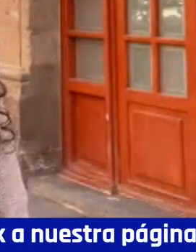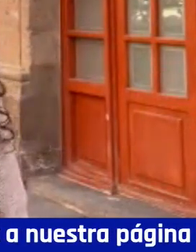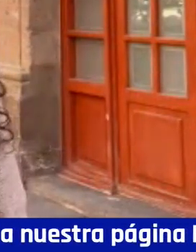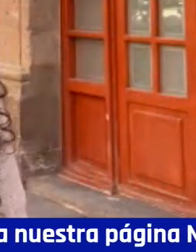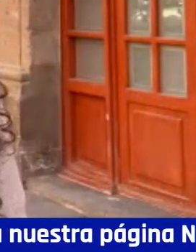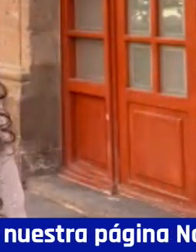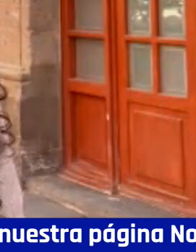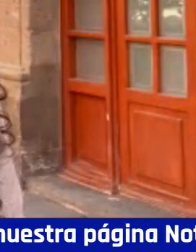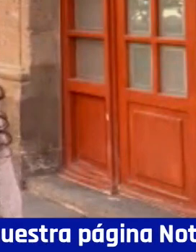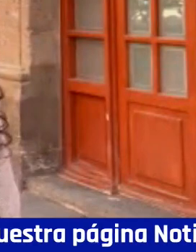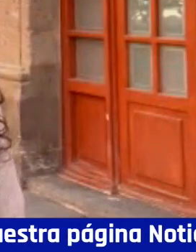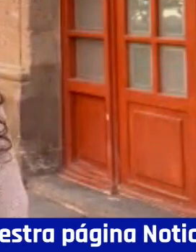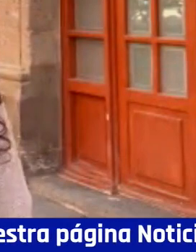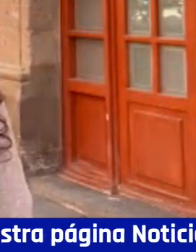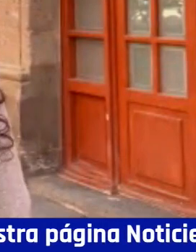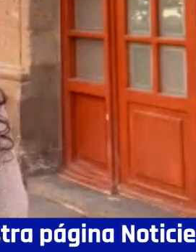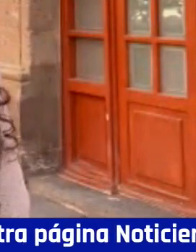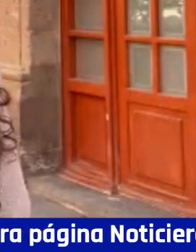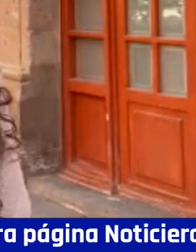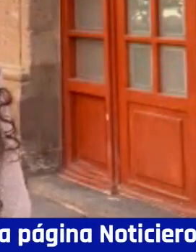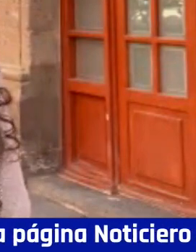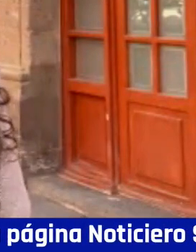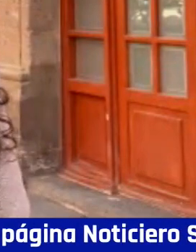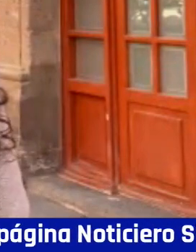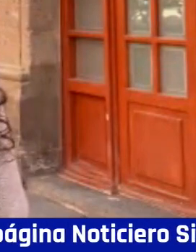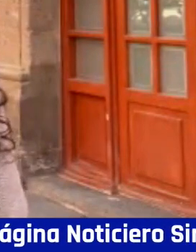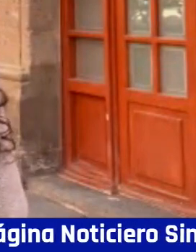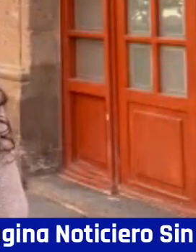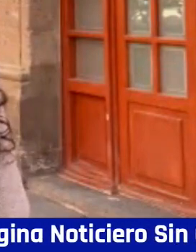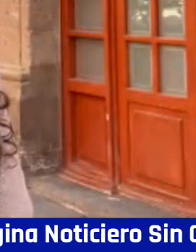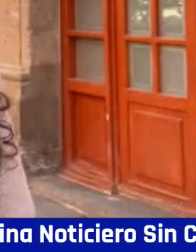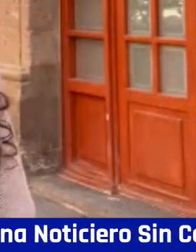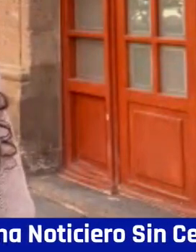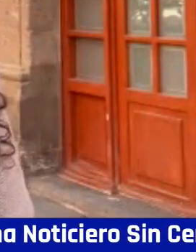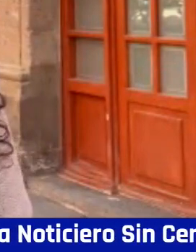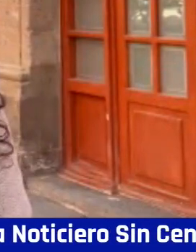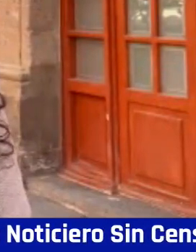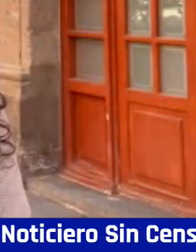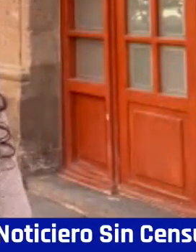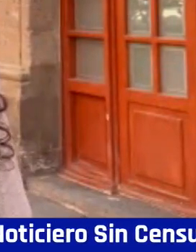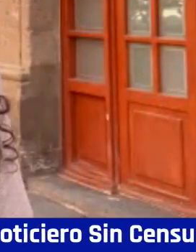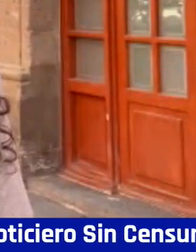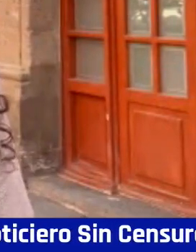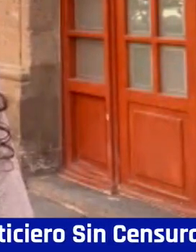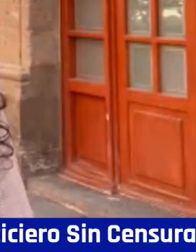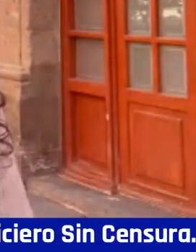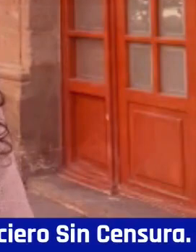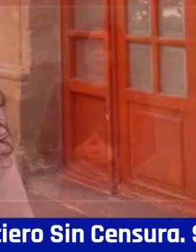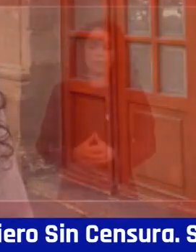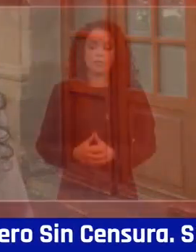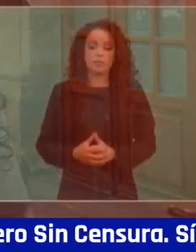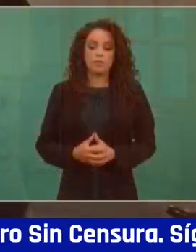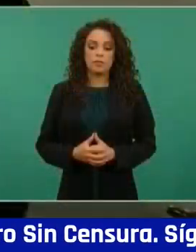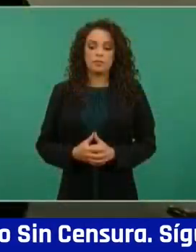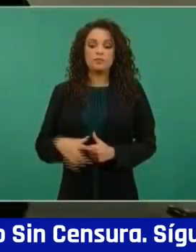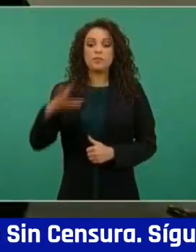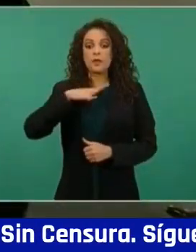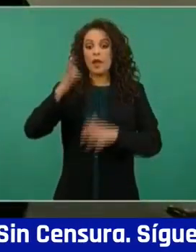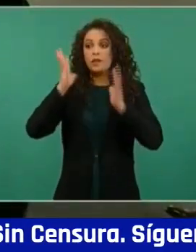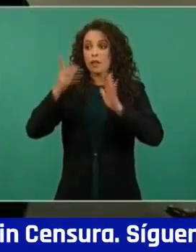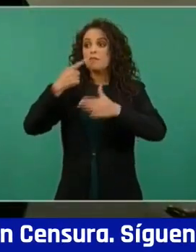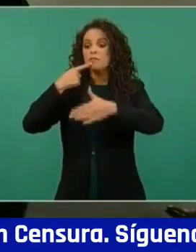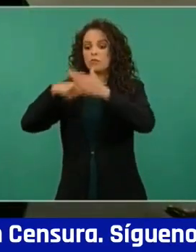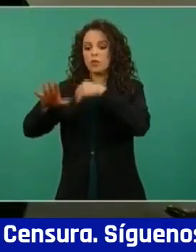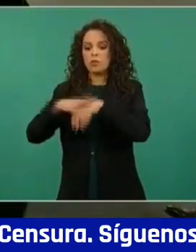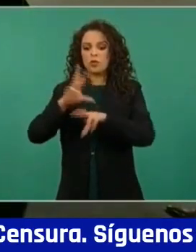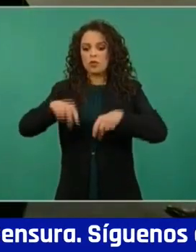de comunidades indígenas, pueblos originarios, que siguen vendiendo niños y niñas aguas. Vamos a escuchar.